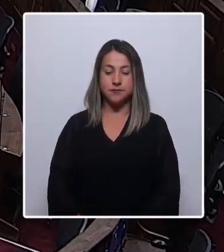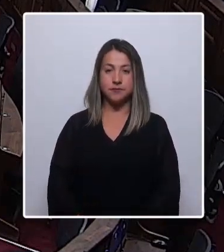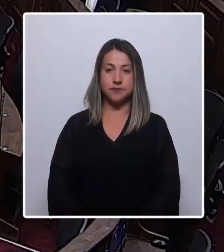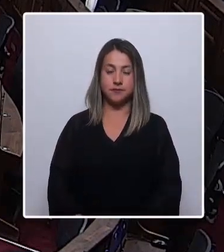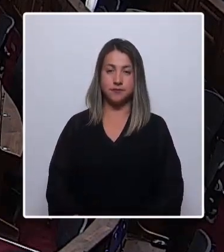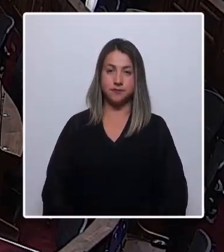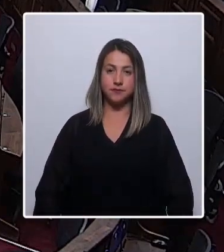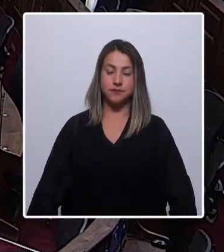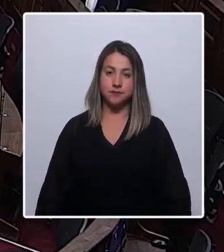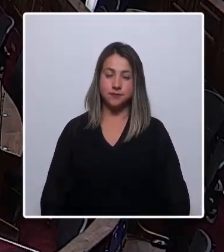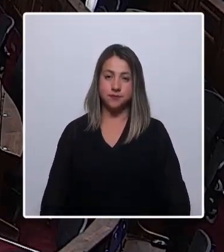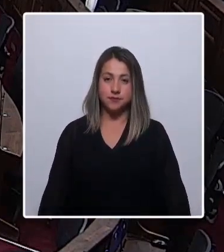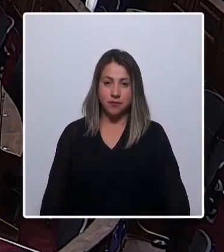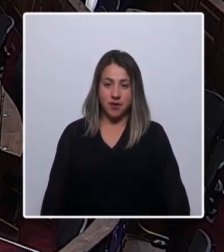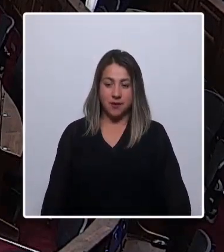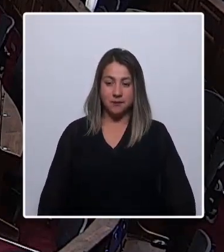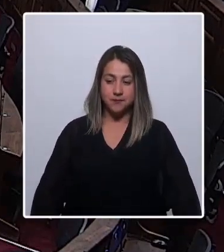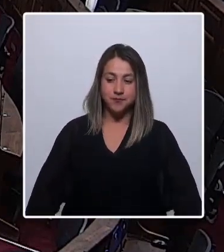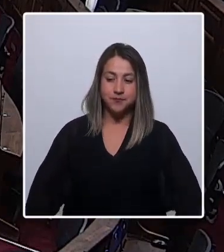Para continuar con la votación,